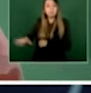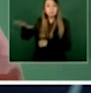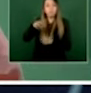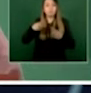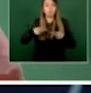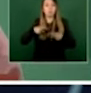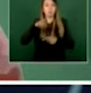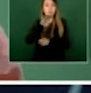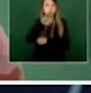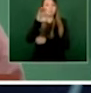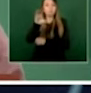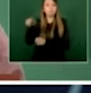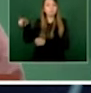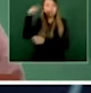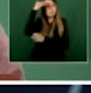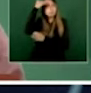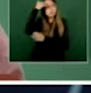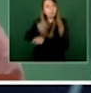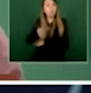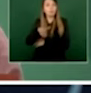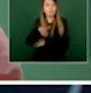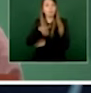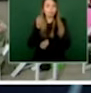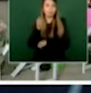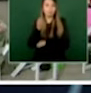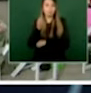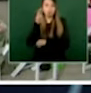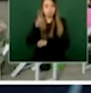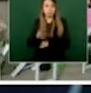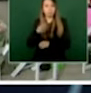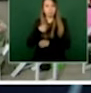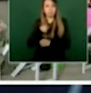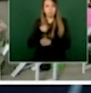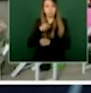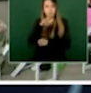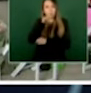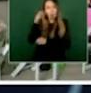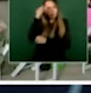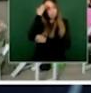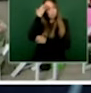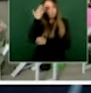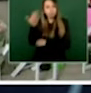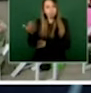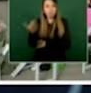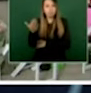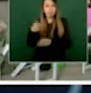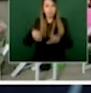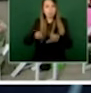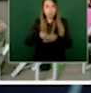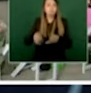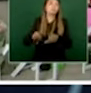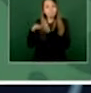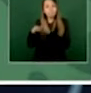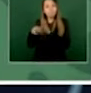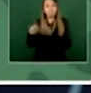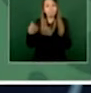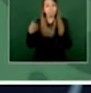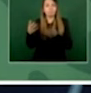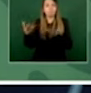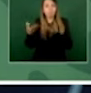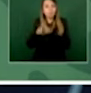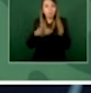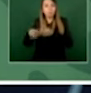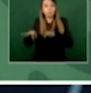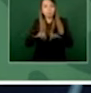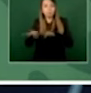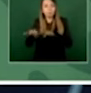de presentar cortinas de humo. Pero yo creo que más que cortinas de humo, lo que ocurre es que el presidente